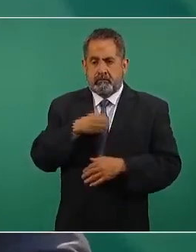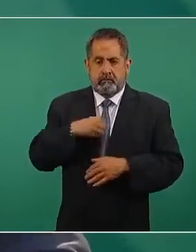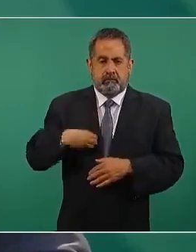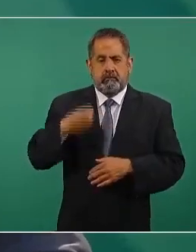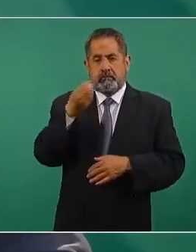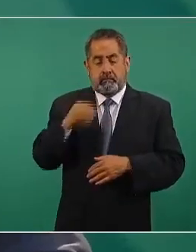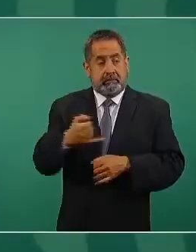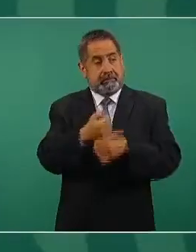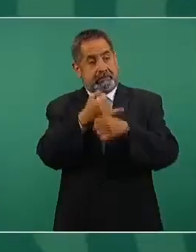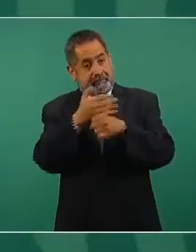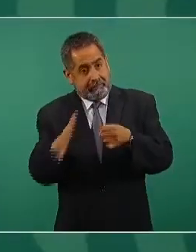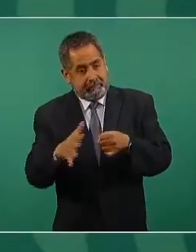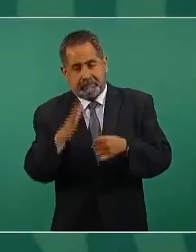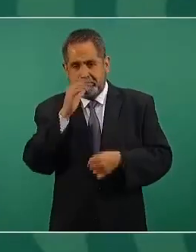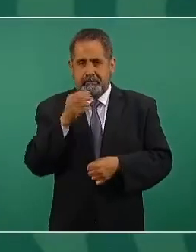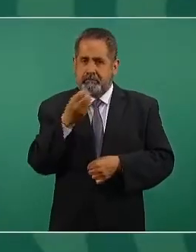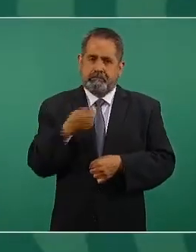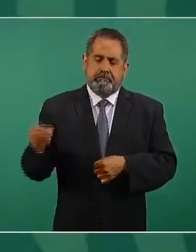lo imposible.